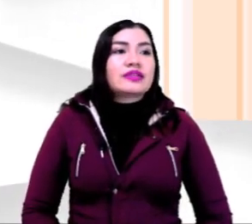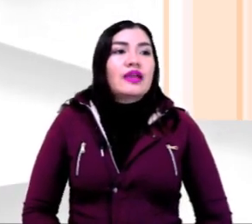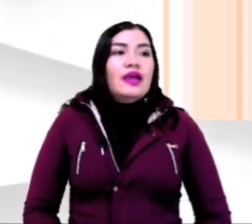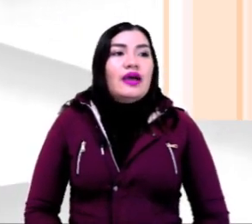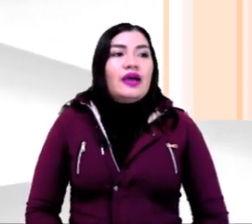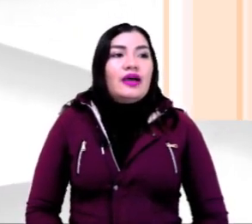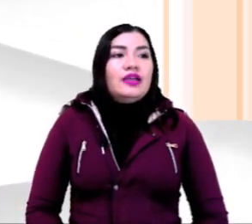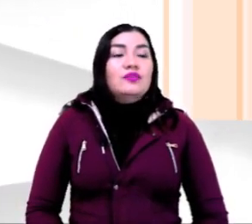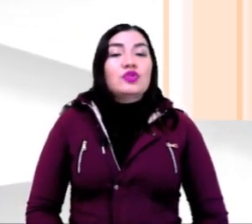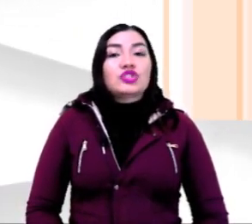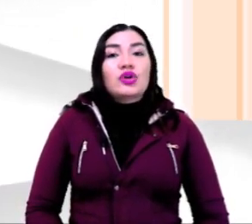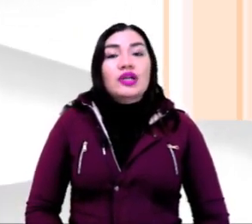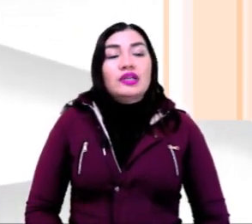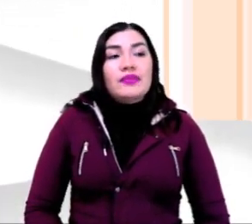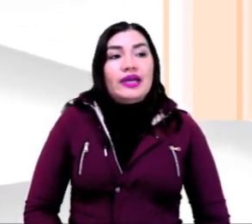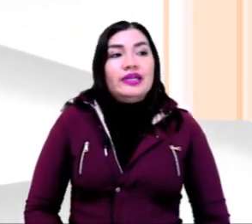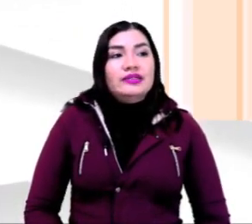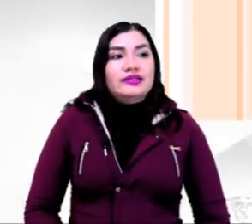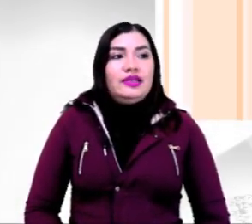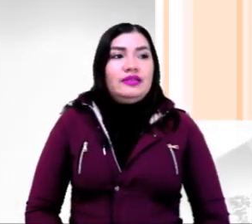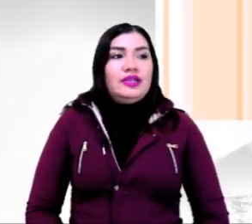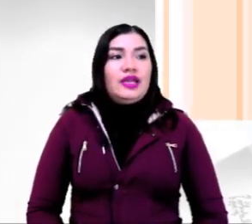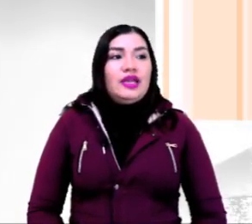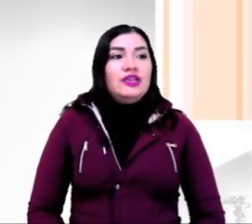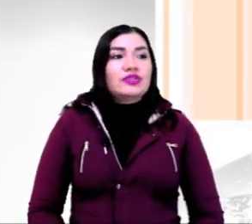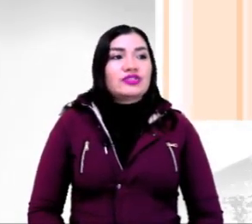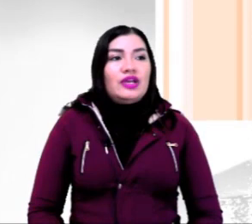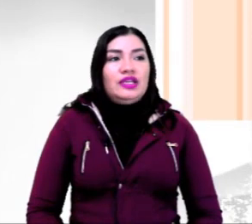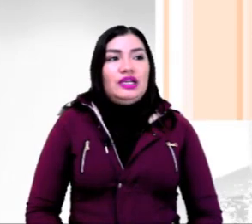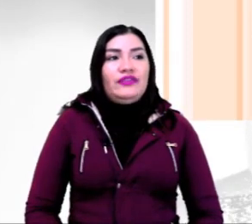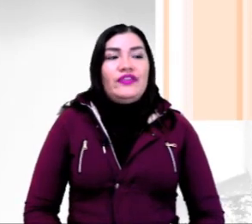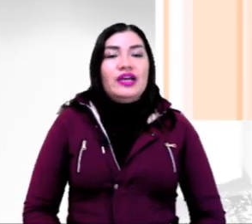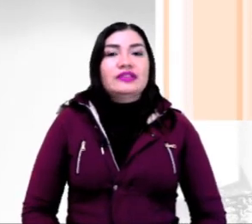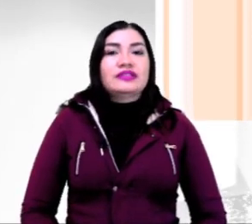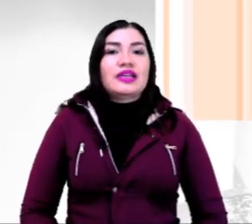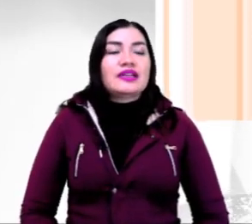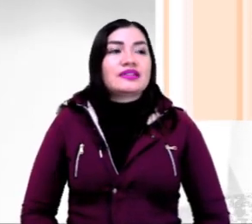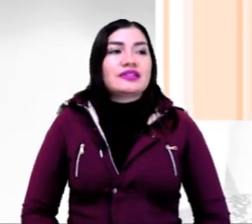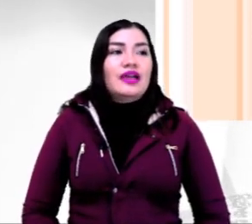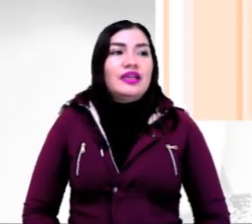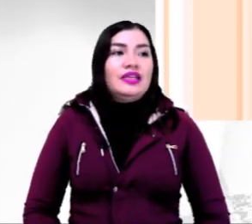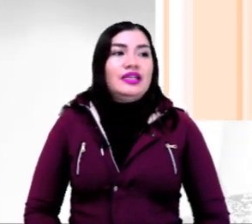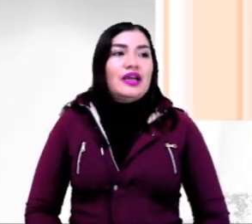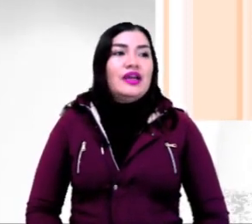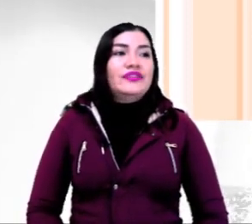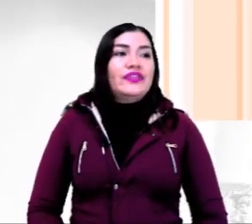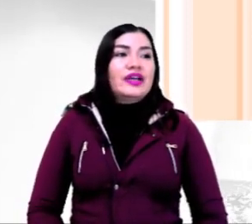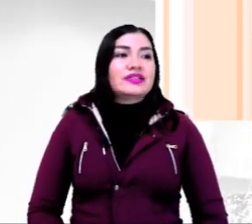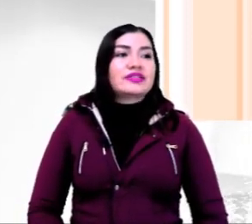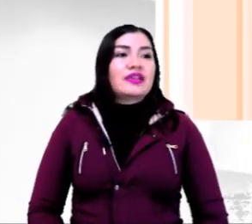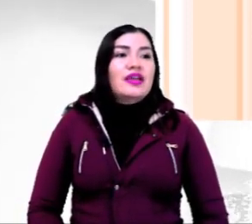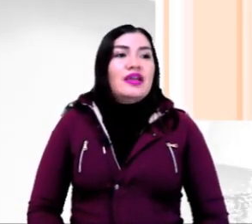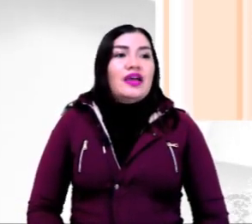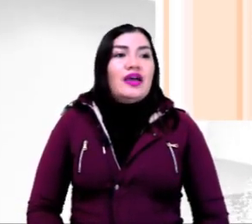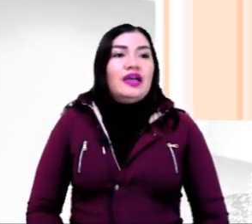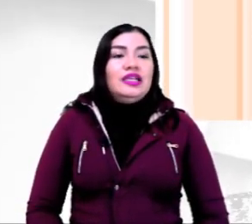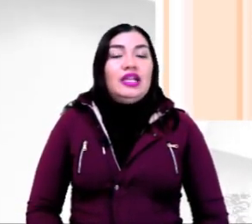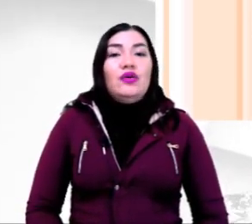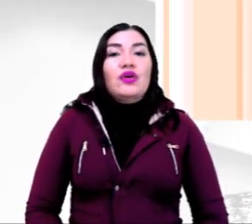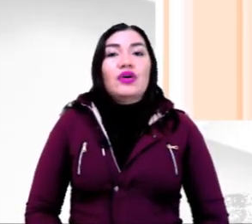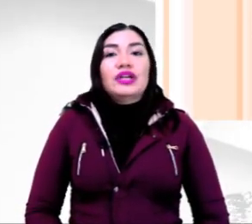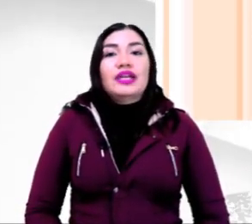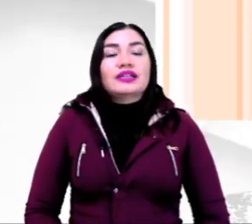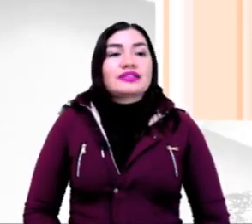cascadas, hay muchos animales, entre ellos hay elefantes, hay jirafas,